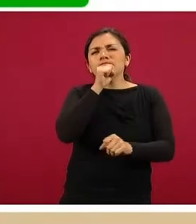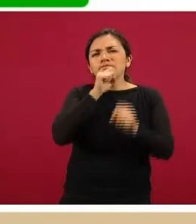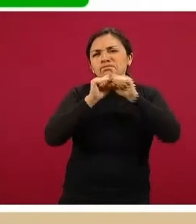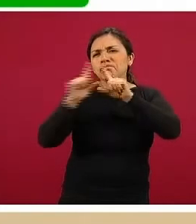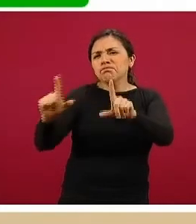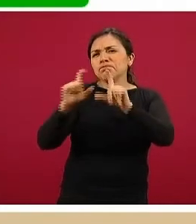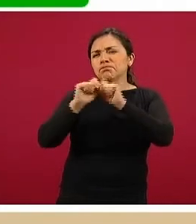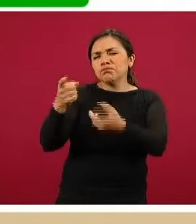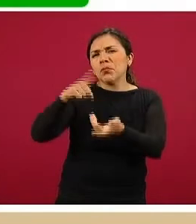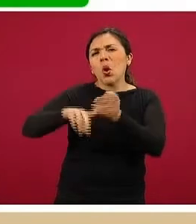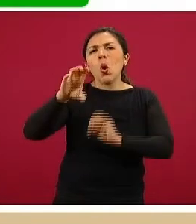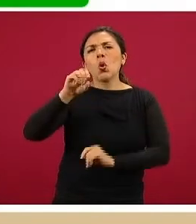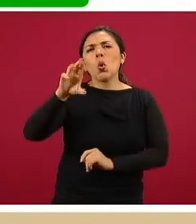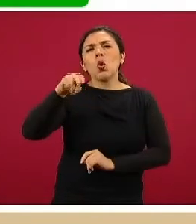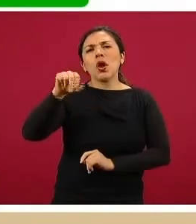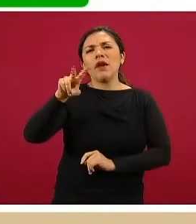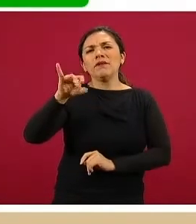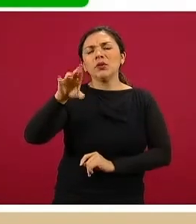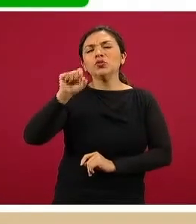la página de